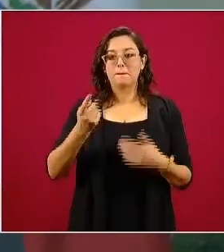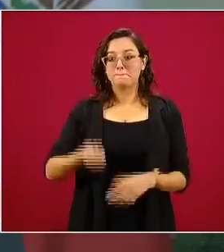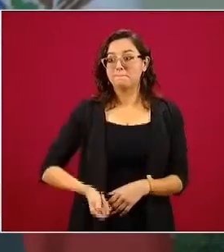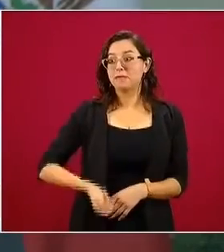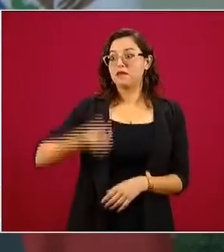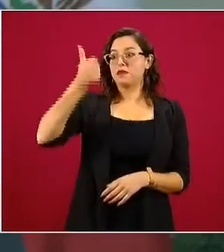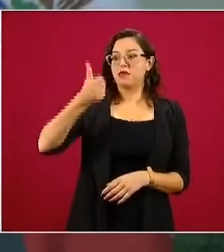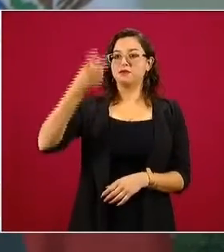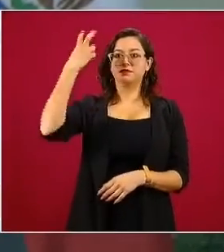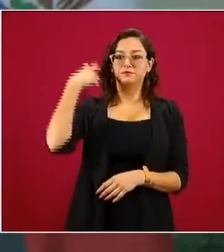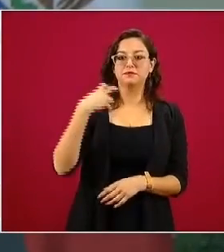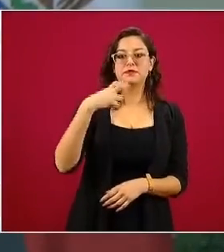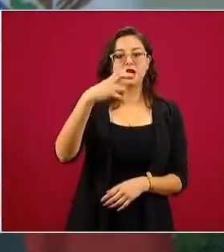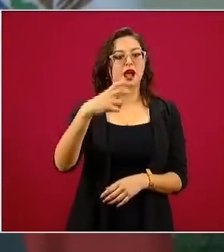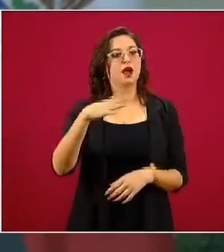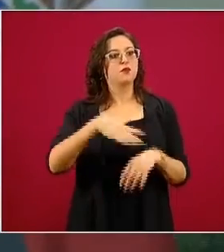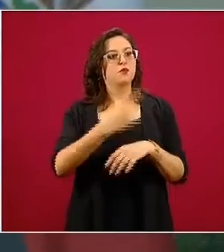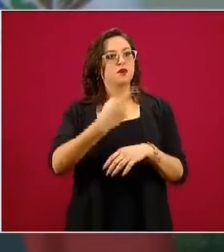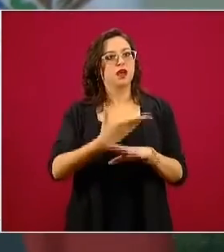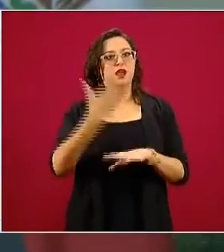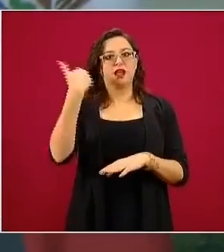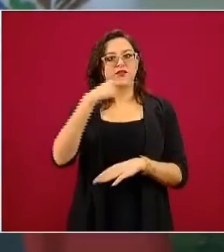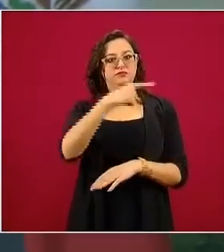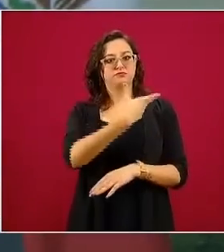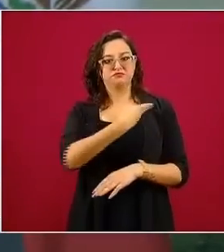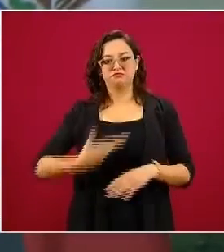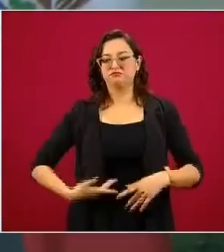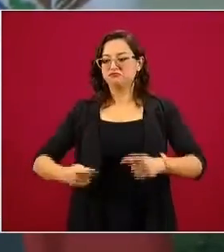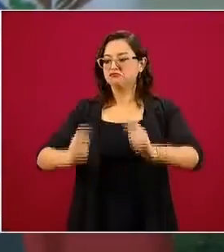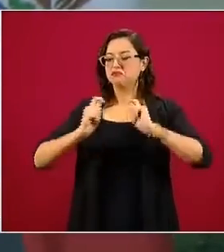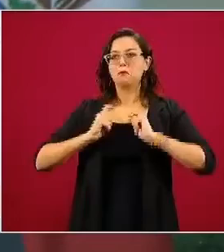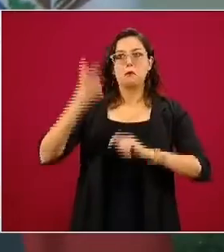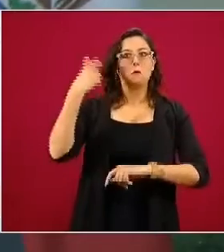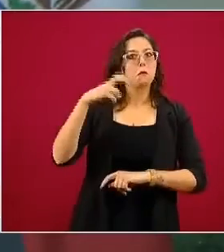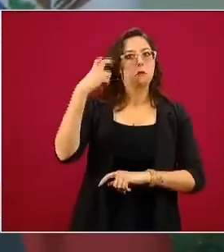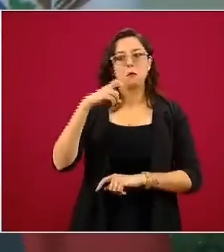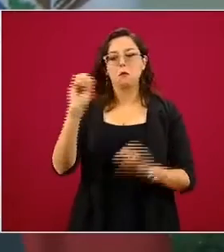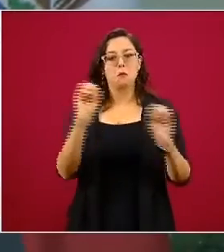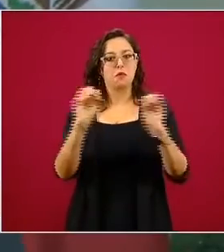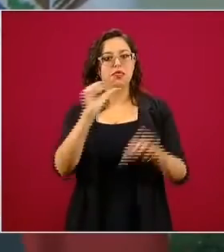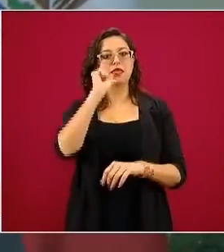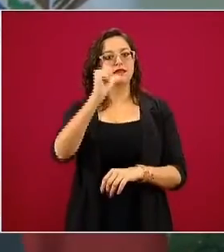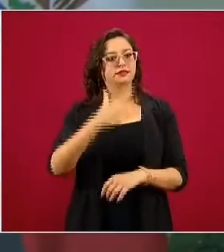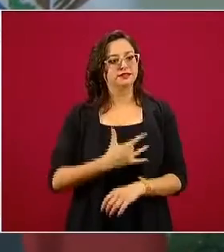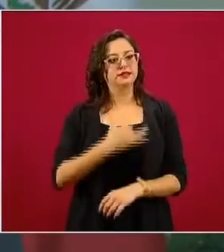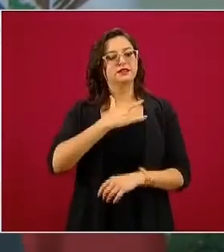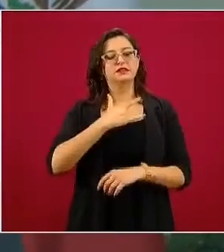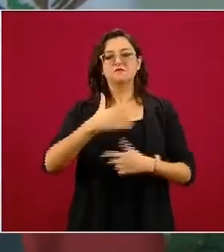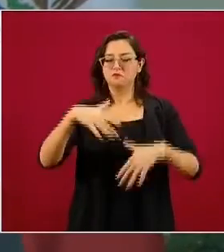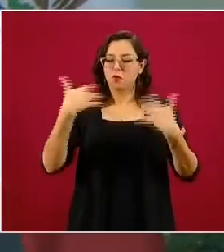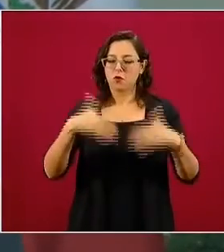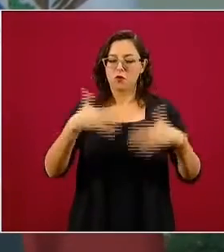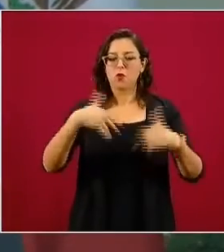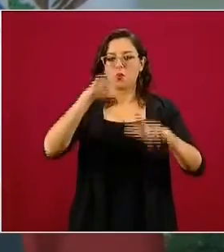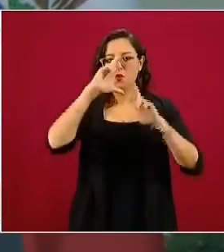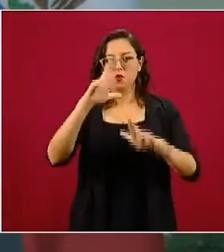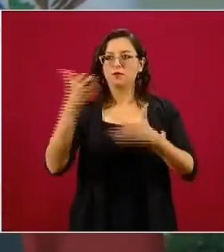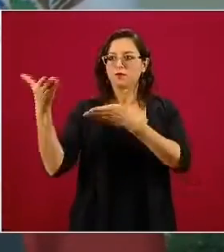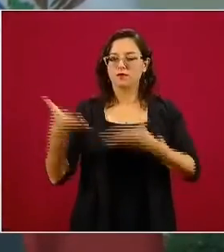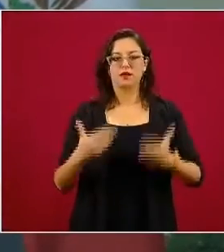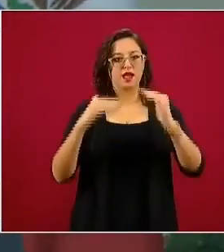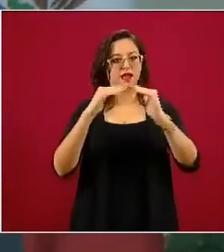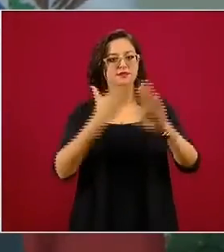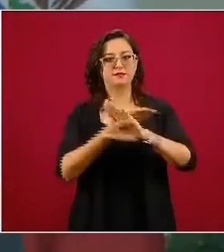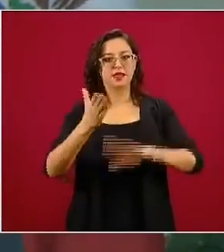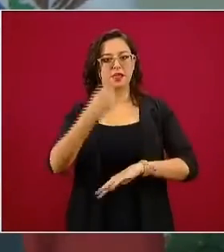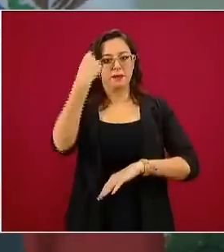desde asumir su mandato. Es un honor que su primera visita sea a la Casa Blanca. La relación entre